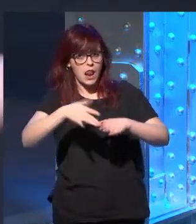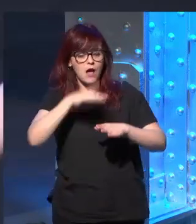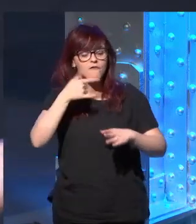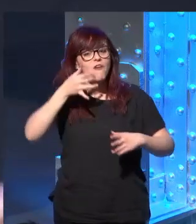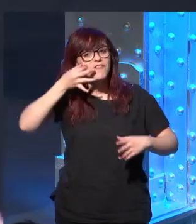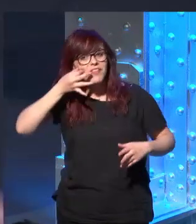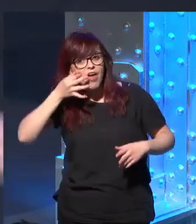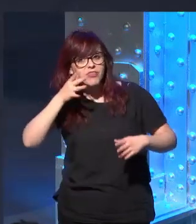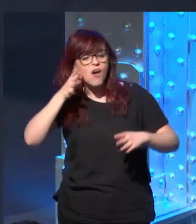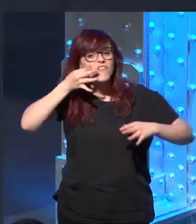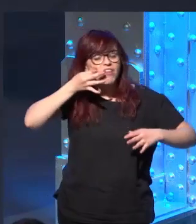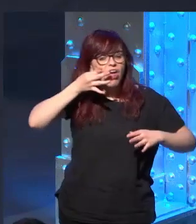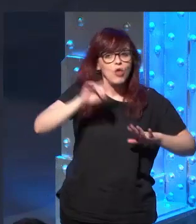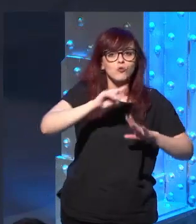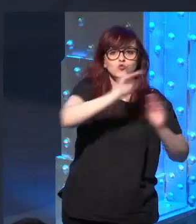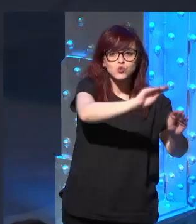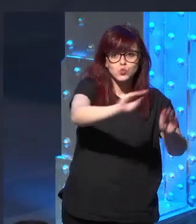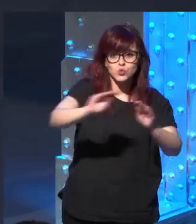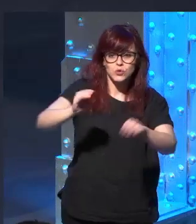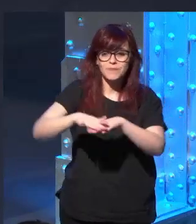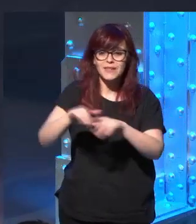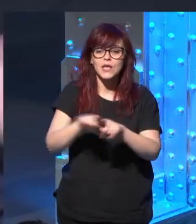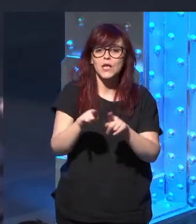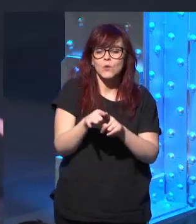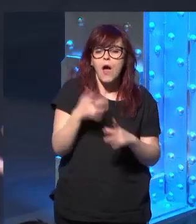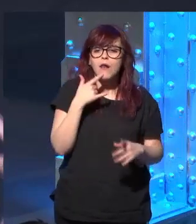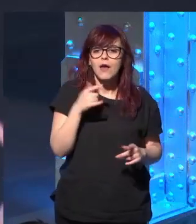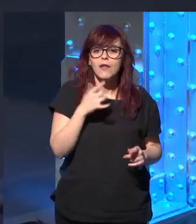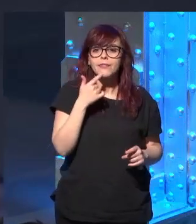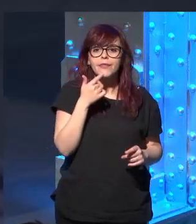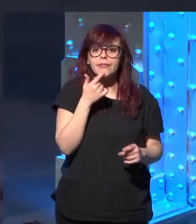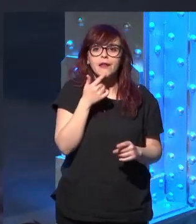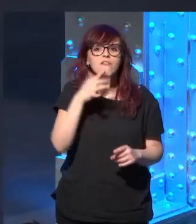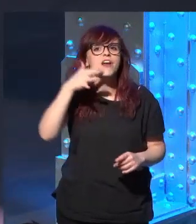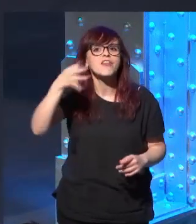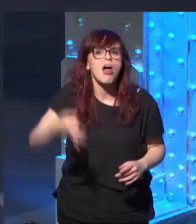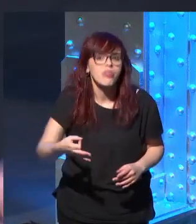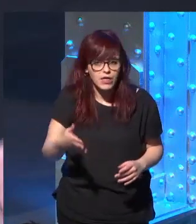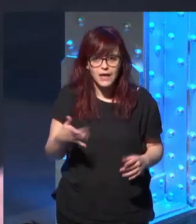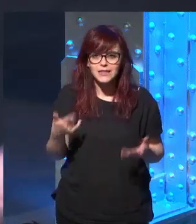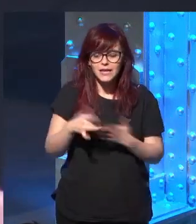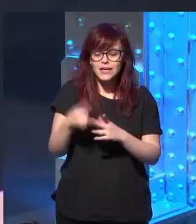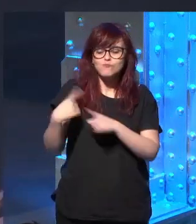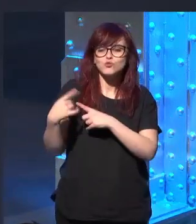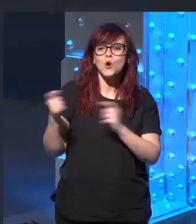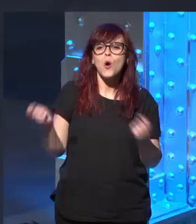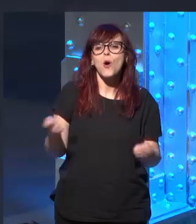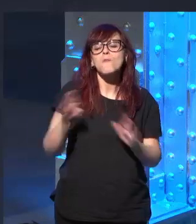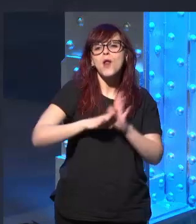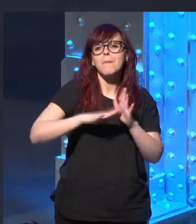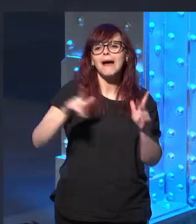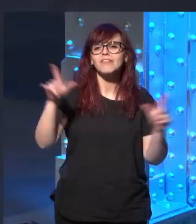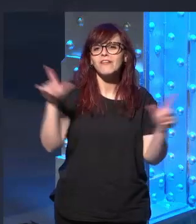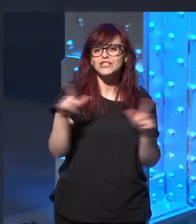Y cada uno tiene su propia verdad. En los programas de Salsa Rosa, mi verdad, ¿no? Pues un poco es esto.